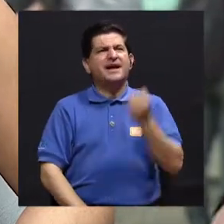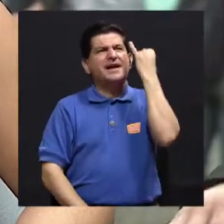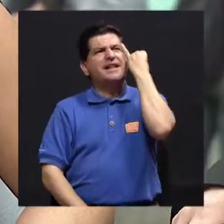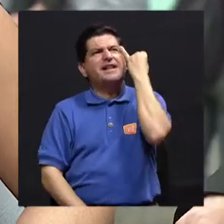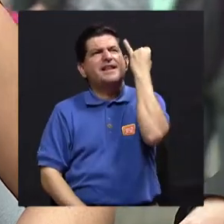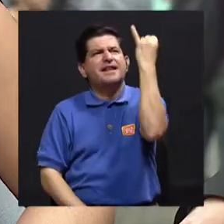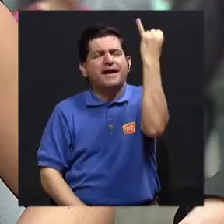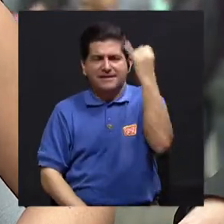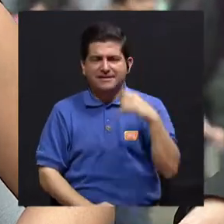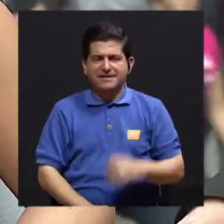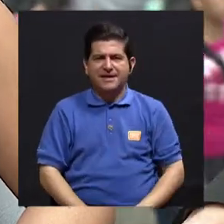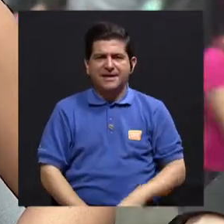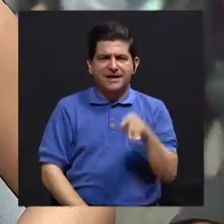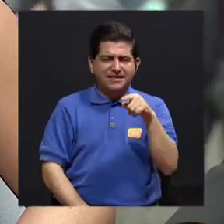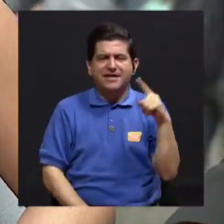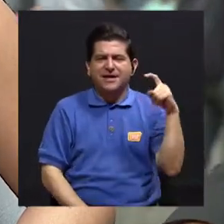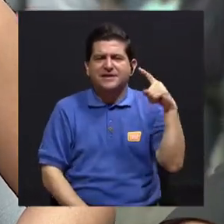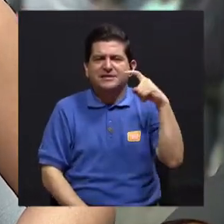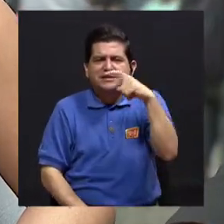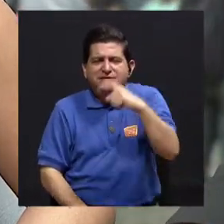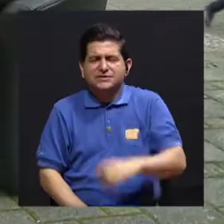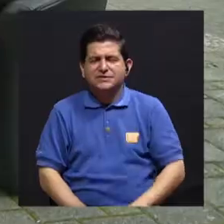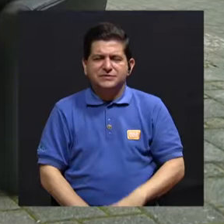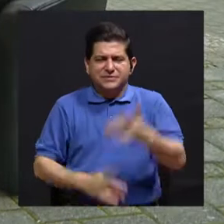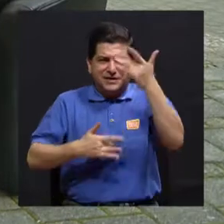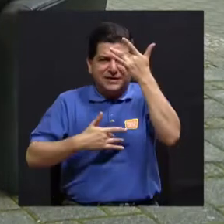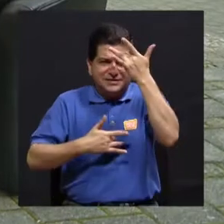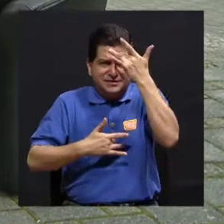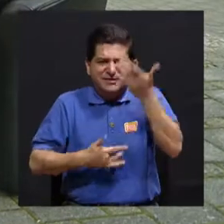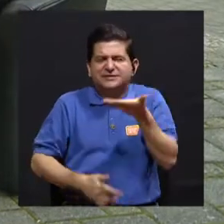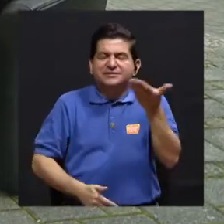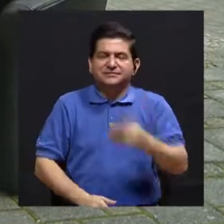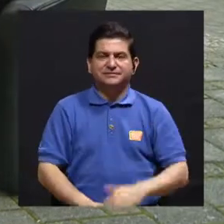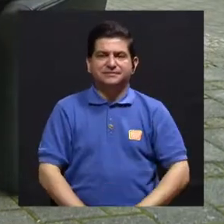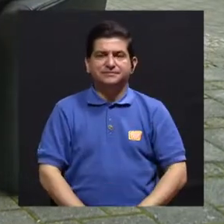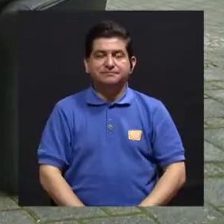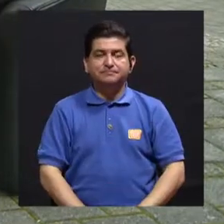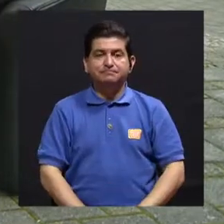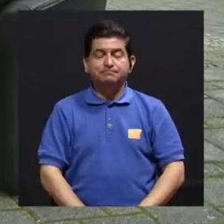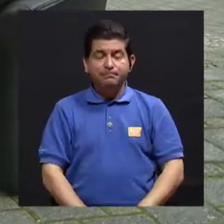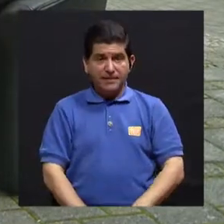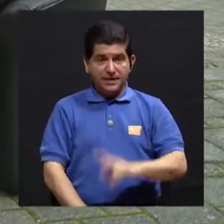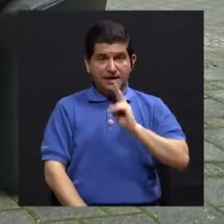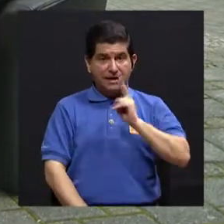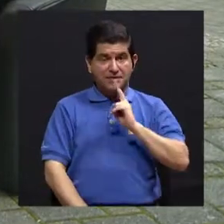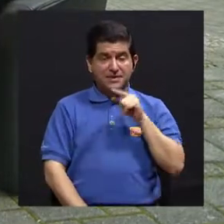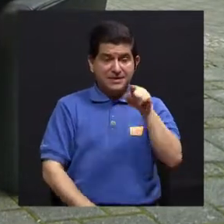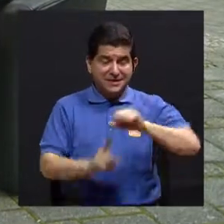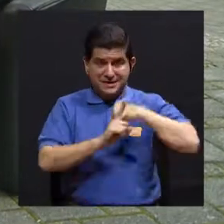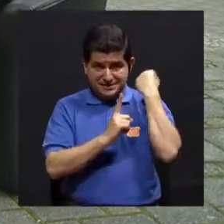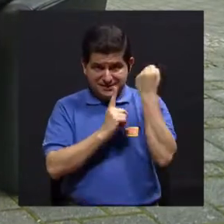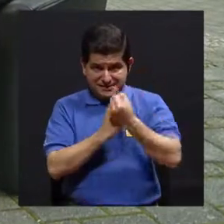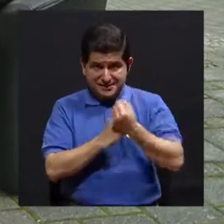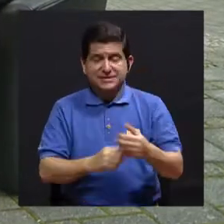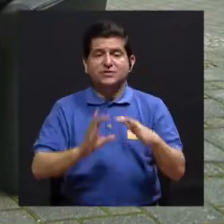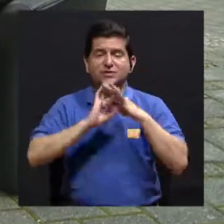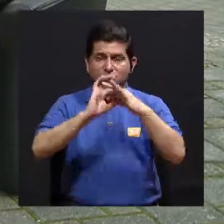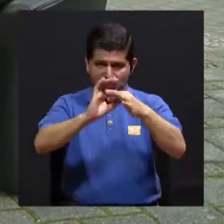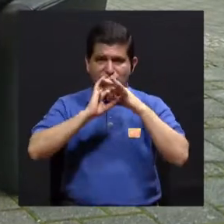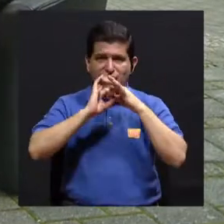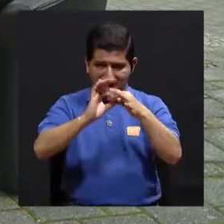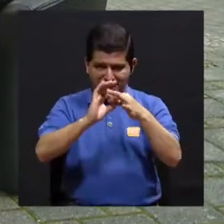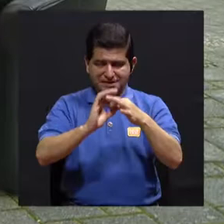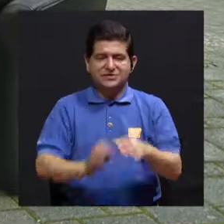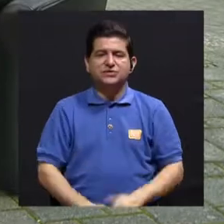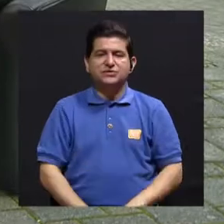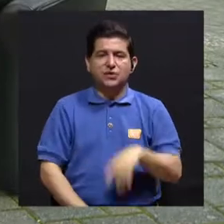¿qué es el concepto? ¿Cuál es el concepto de la parasitosis? ¿Qué entendemos por eso? De acuerdo, pues en realidad la parasitosis es una